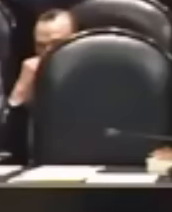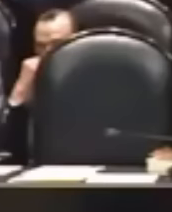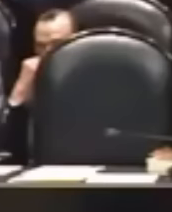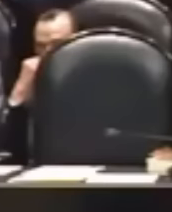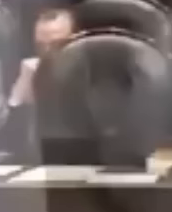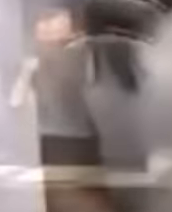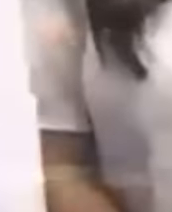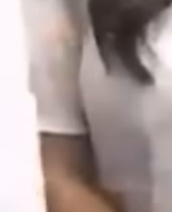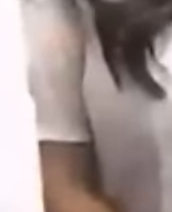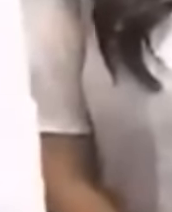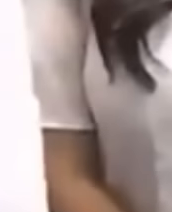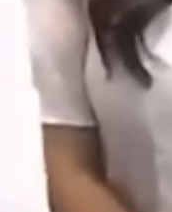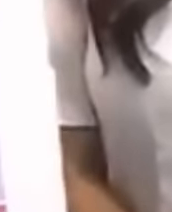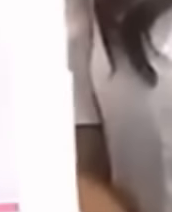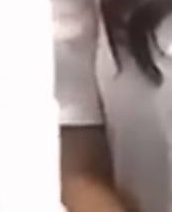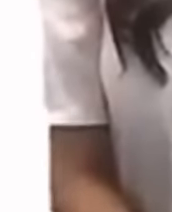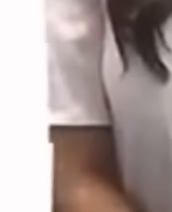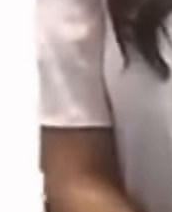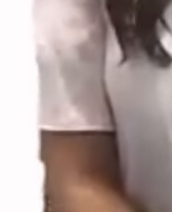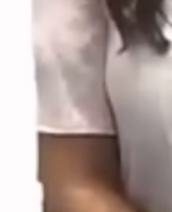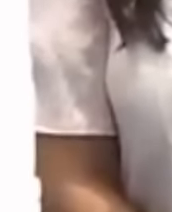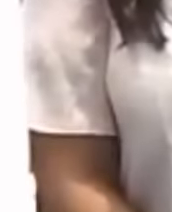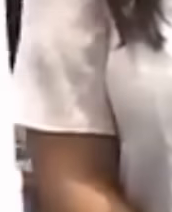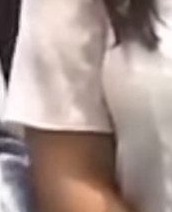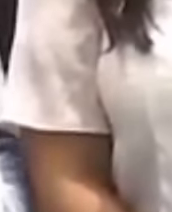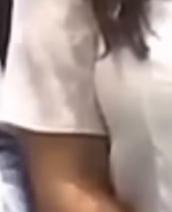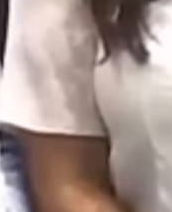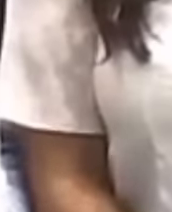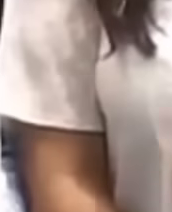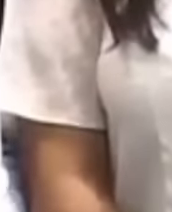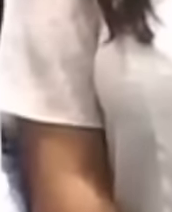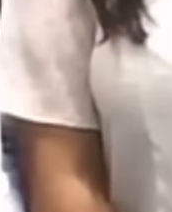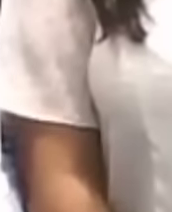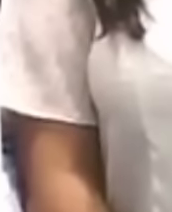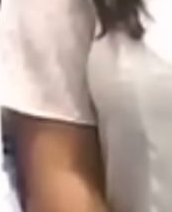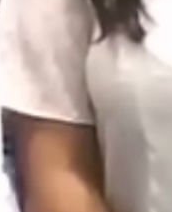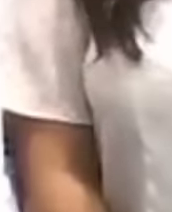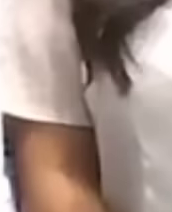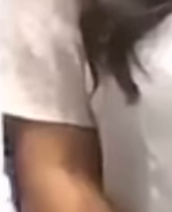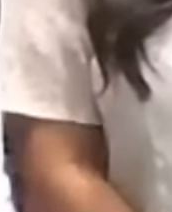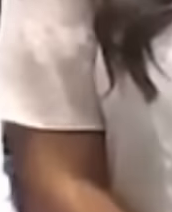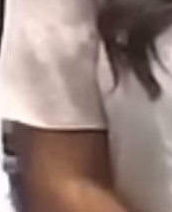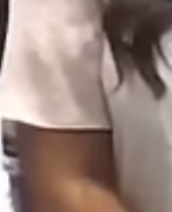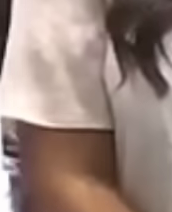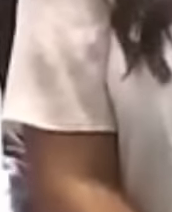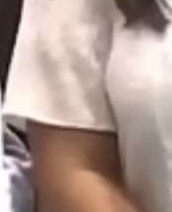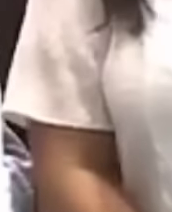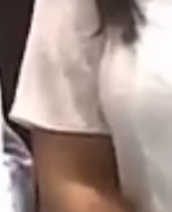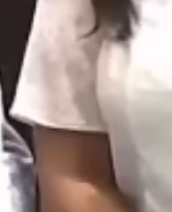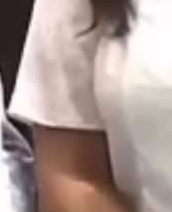Con su venia, diputada presidenta. Pueblo de México, que